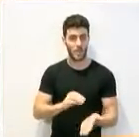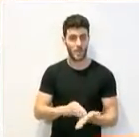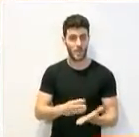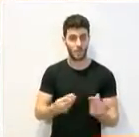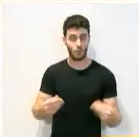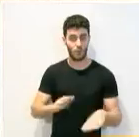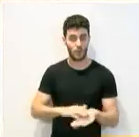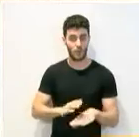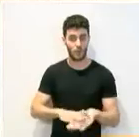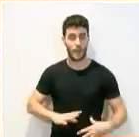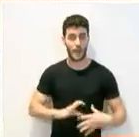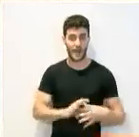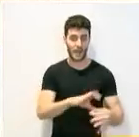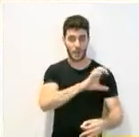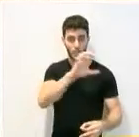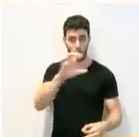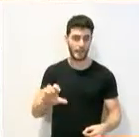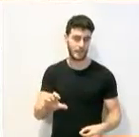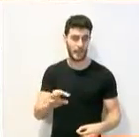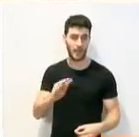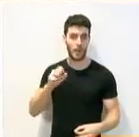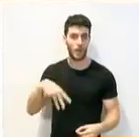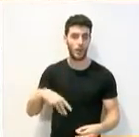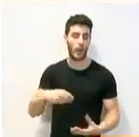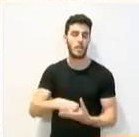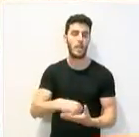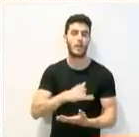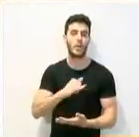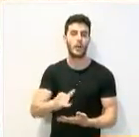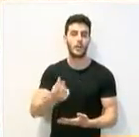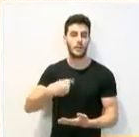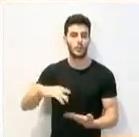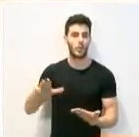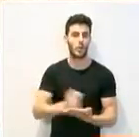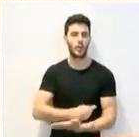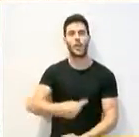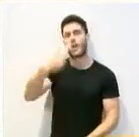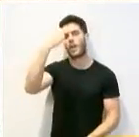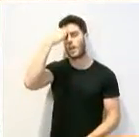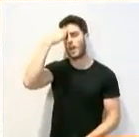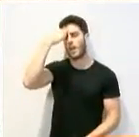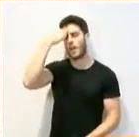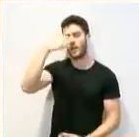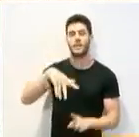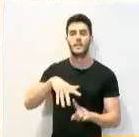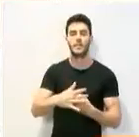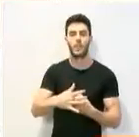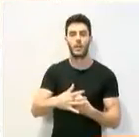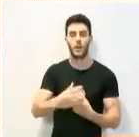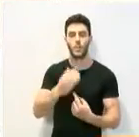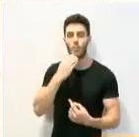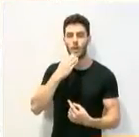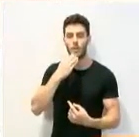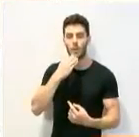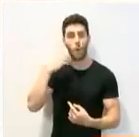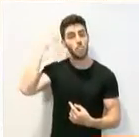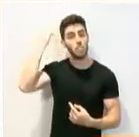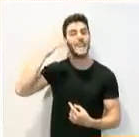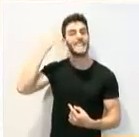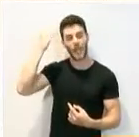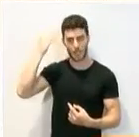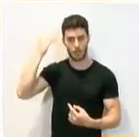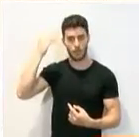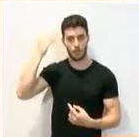los aliados de los países que conforman la OTAN. A todos se nos viene a la cabeza la situación de Palestina. Ninguna intervención